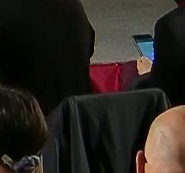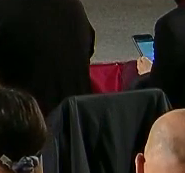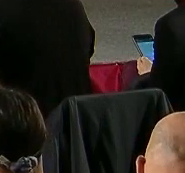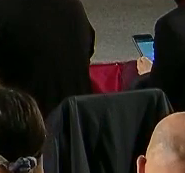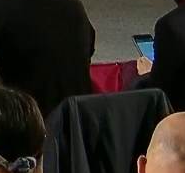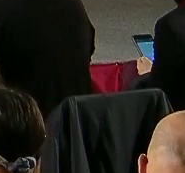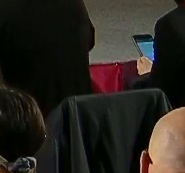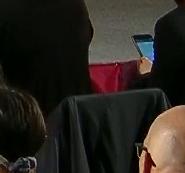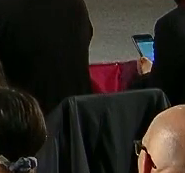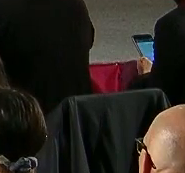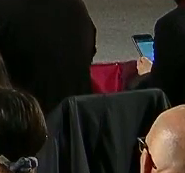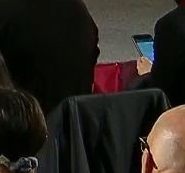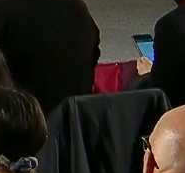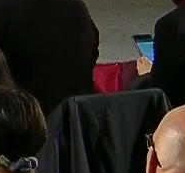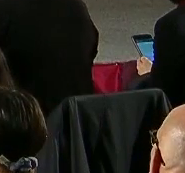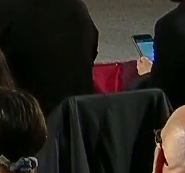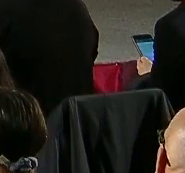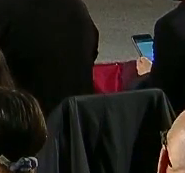haciendo lo que nos corresponde